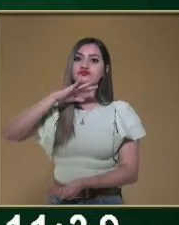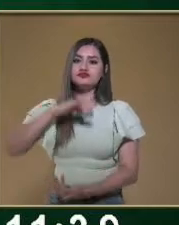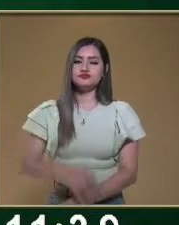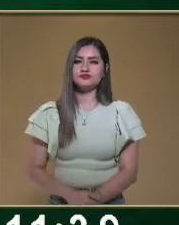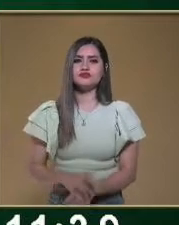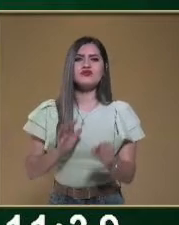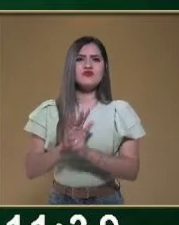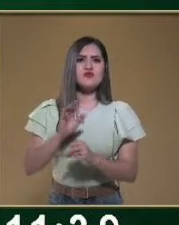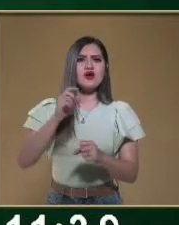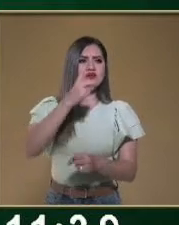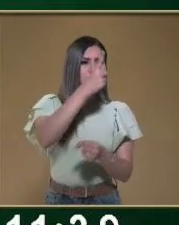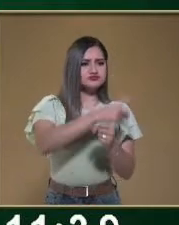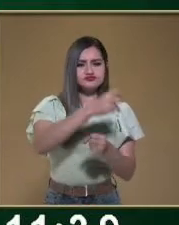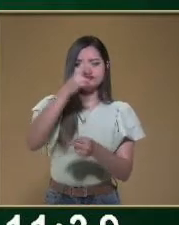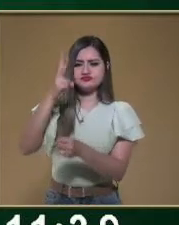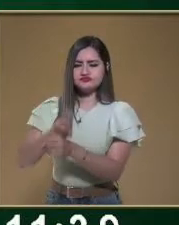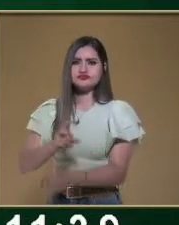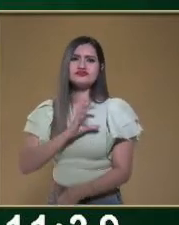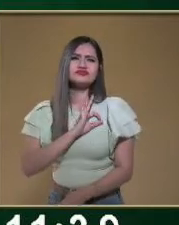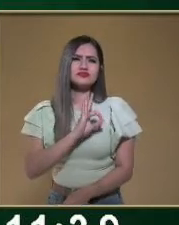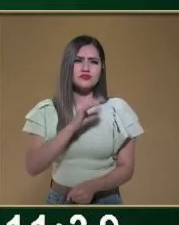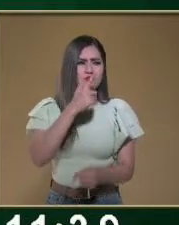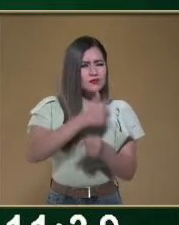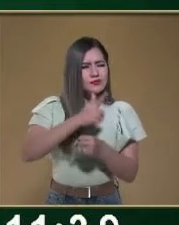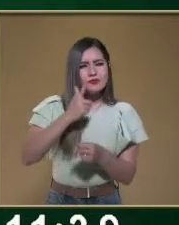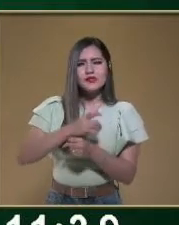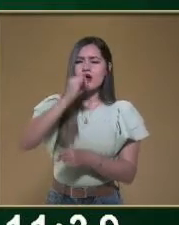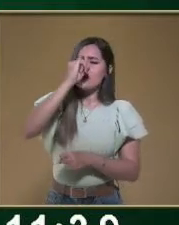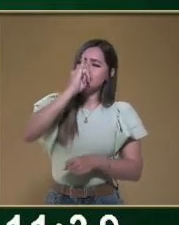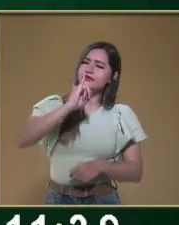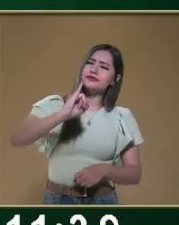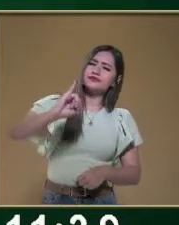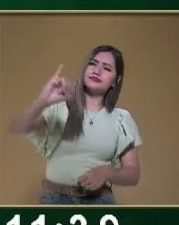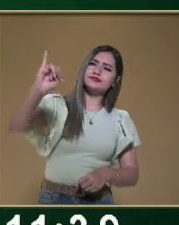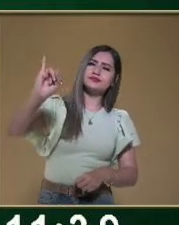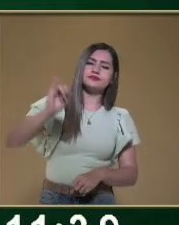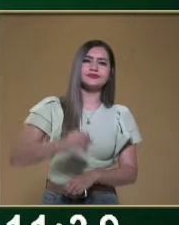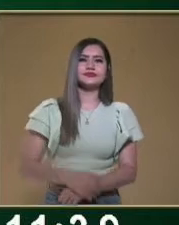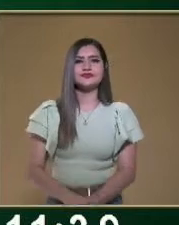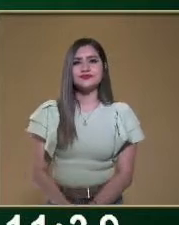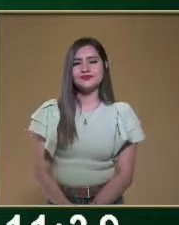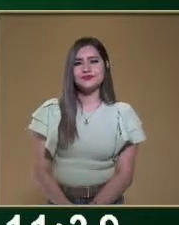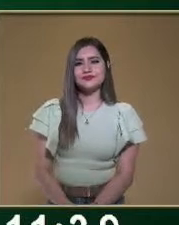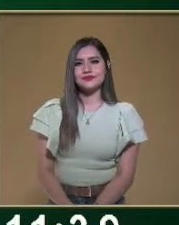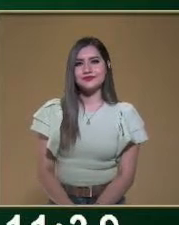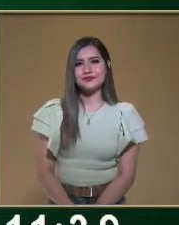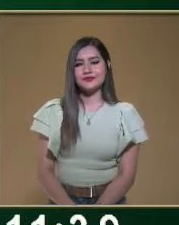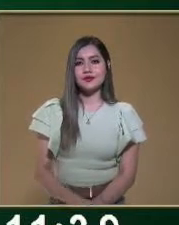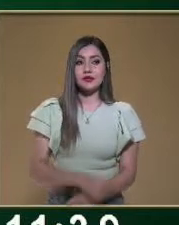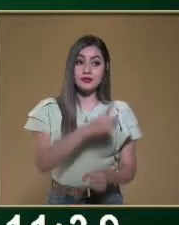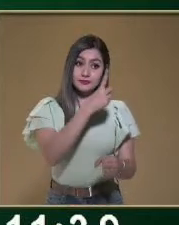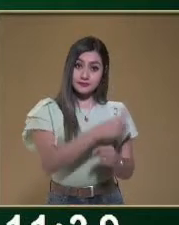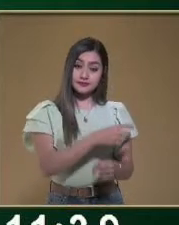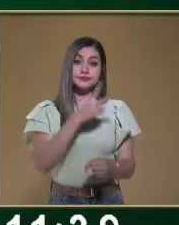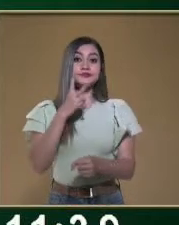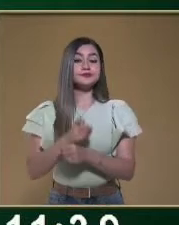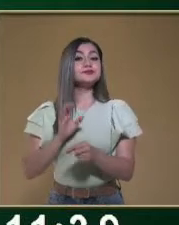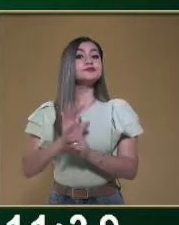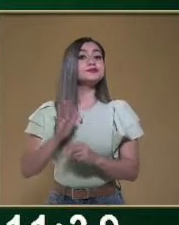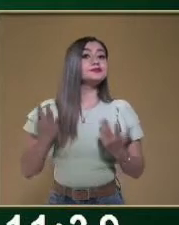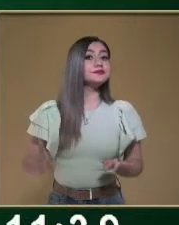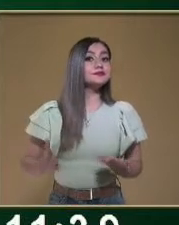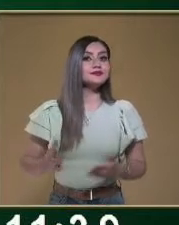te permite verlo a varios metros de distancia? ¿El primero o el